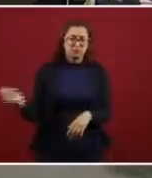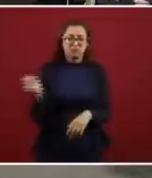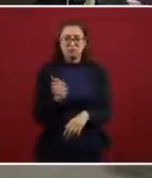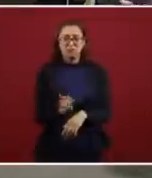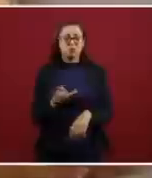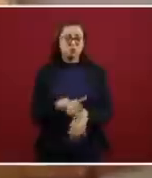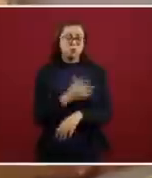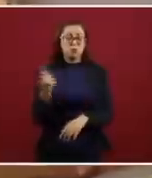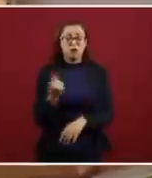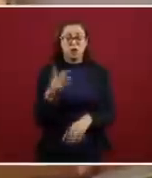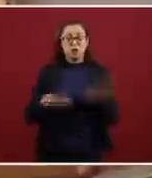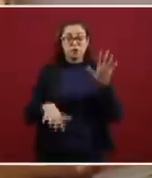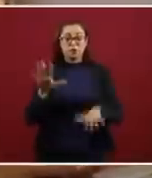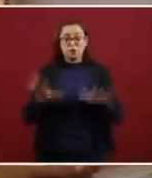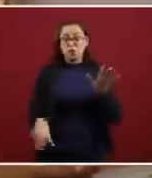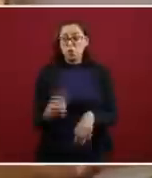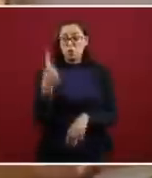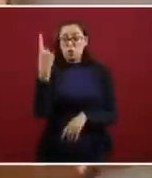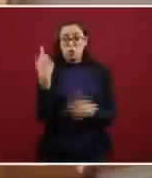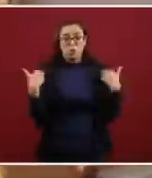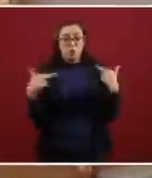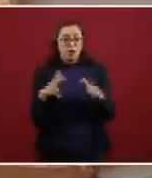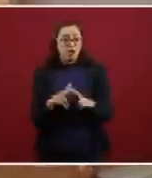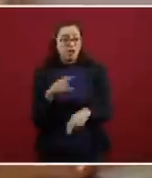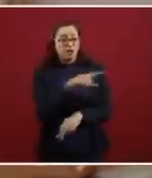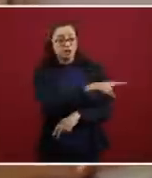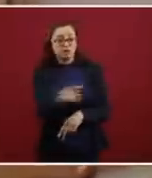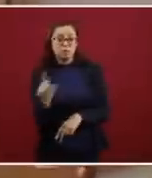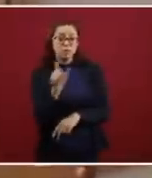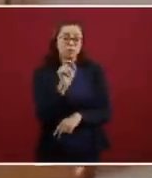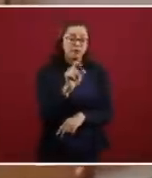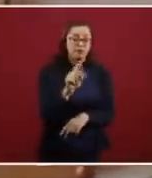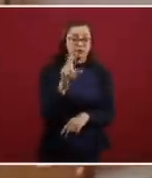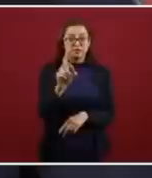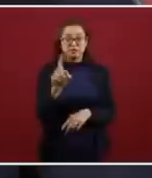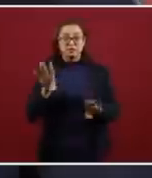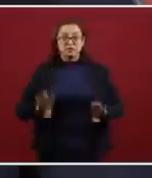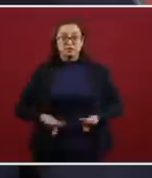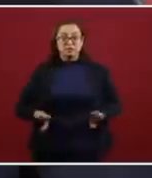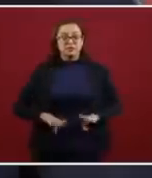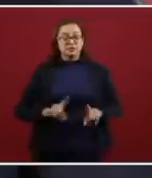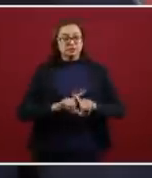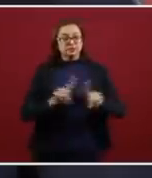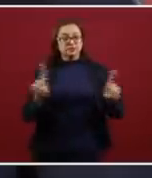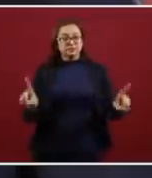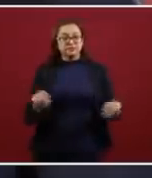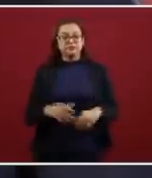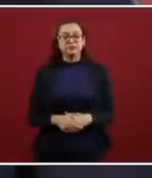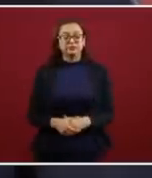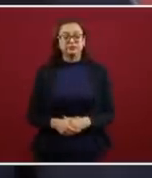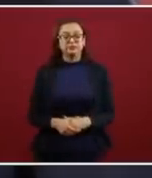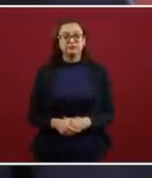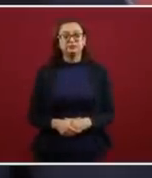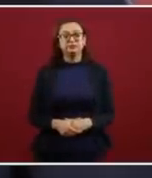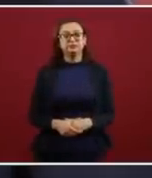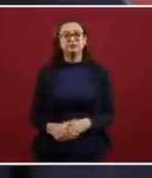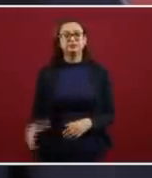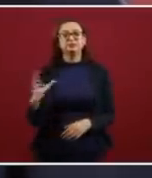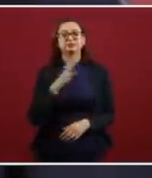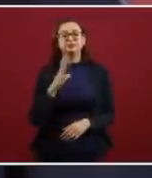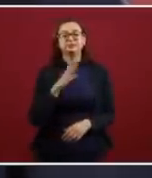y son 30, 20, pero sí, y con capacidades diferentes. Sí. Hay 170